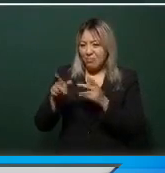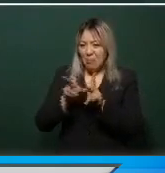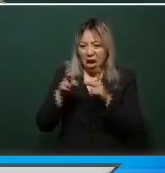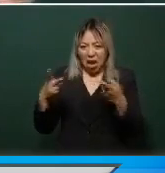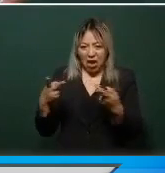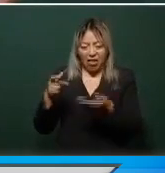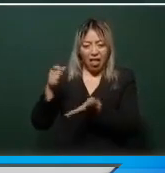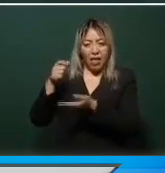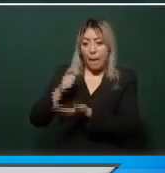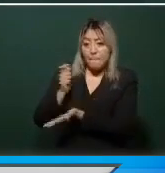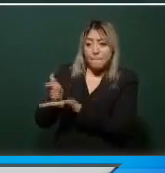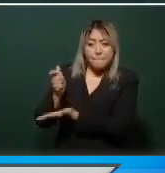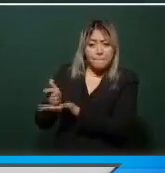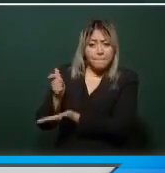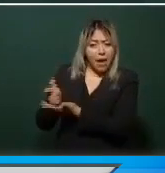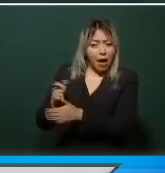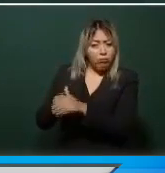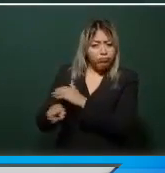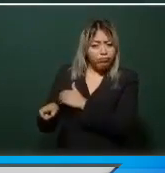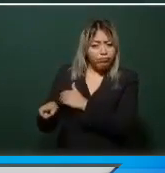los que ahora